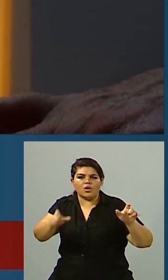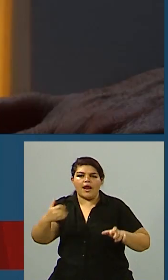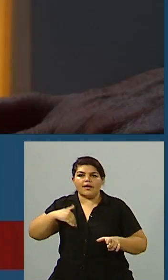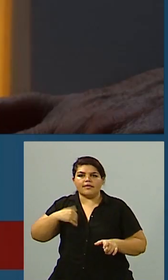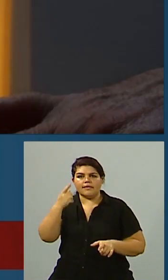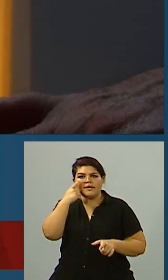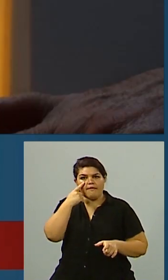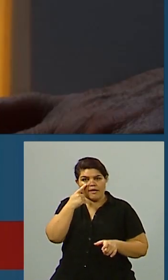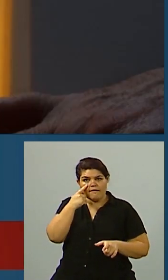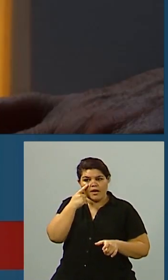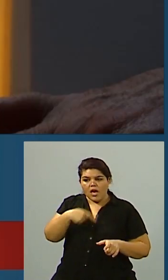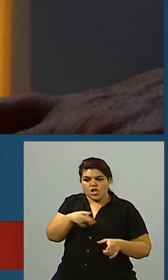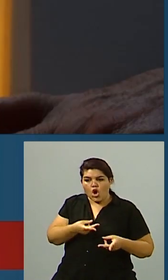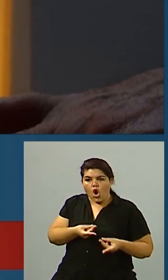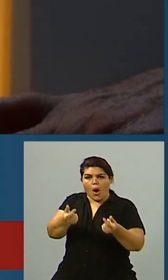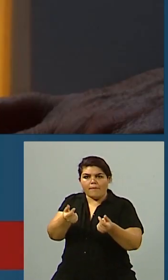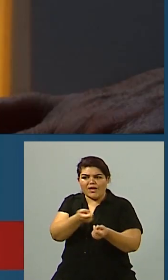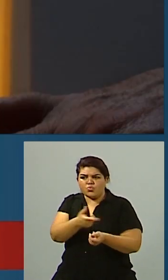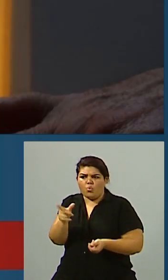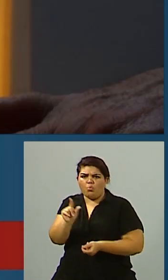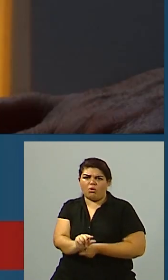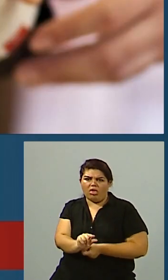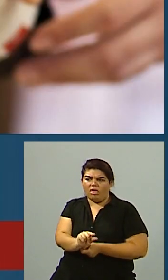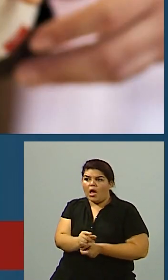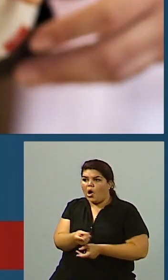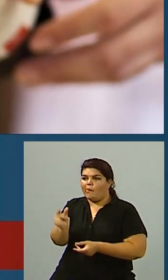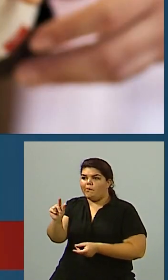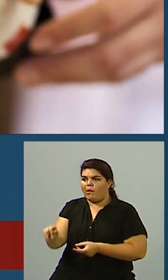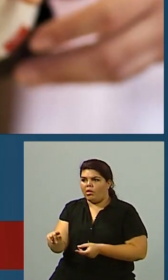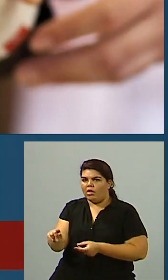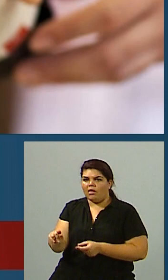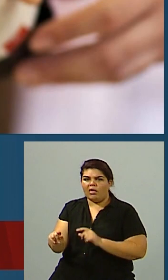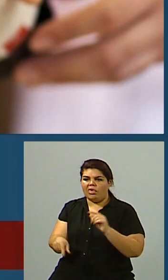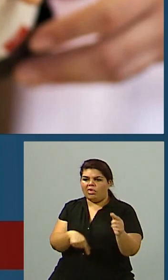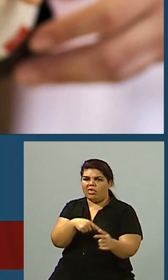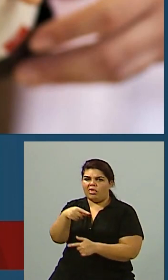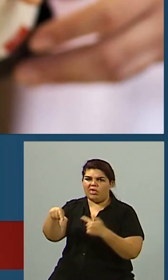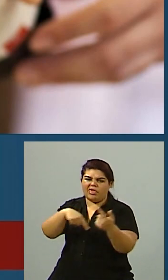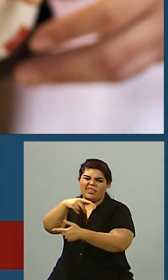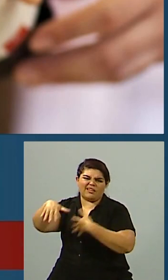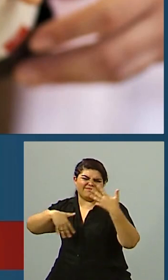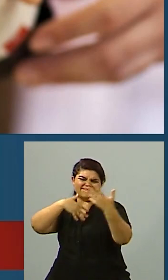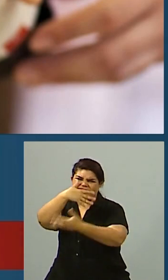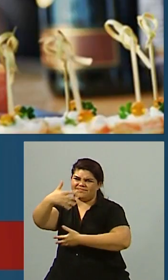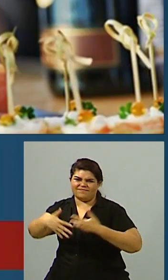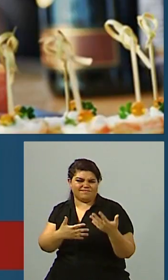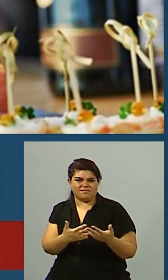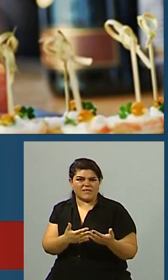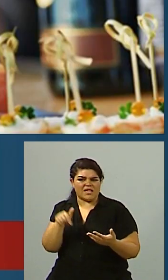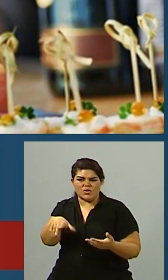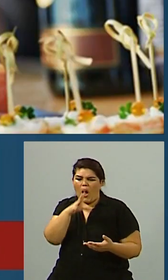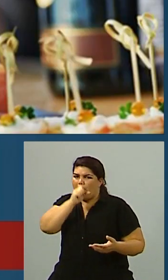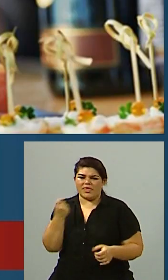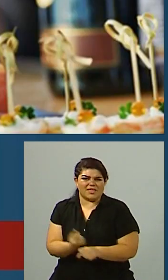Y la competitividad frente a otras bebidas que de pronto tienen otros recursos para hacer frente a la coyuntura, pero a la